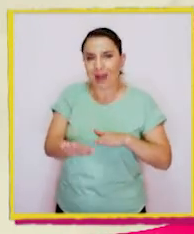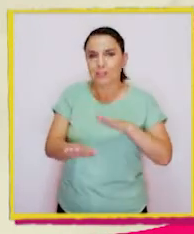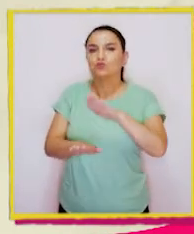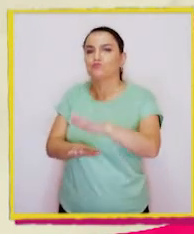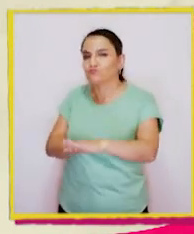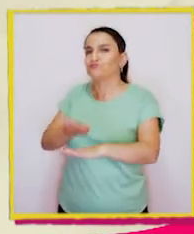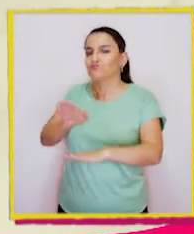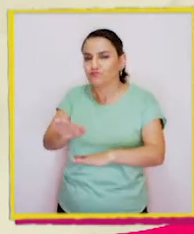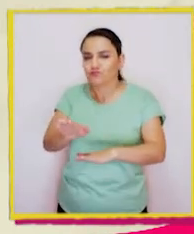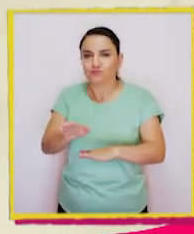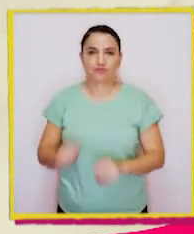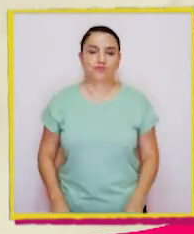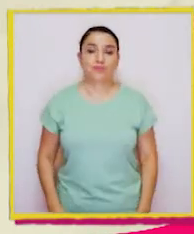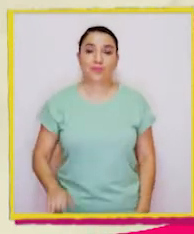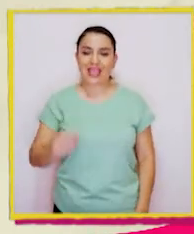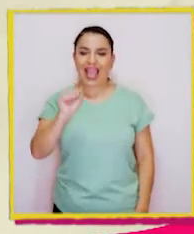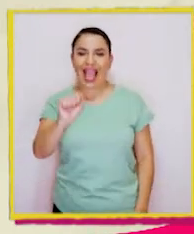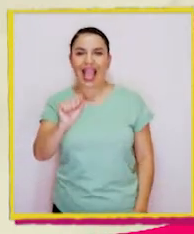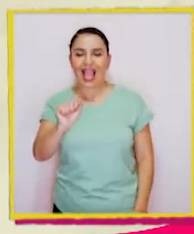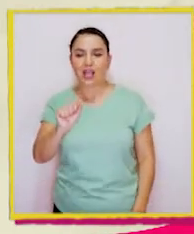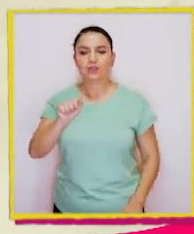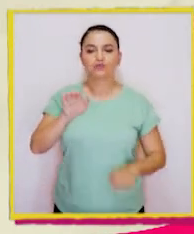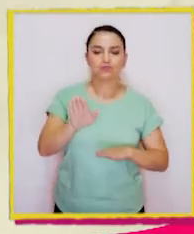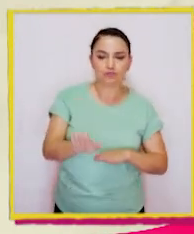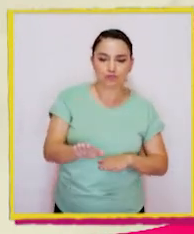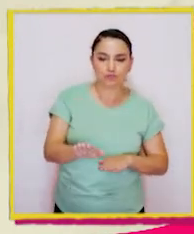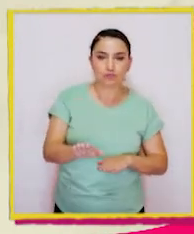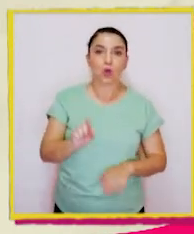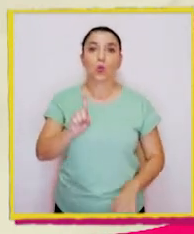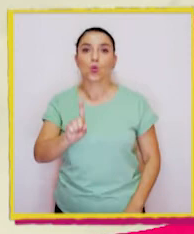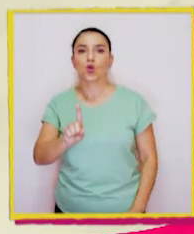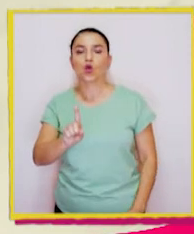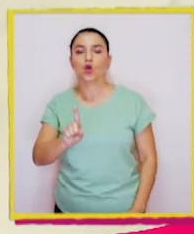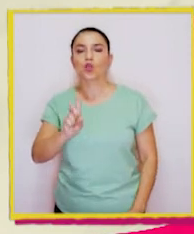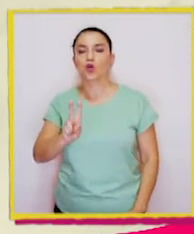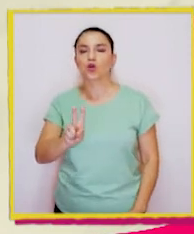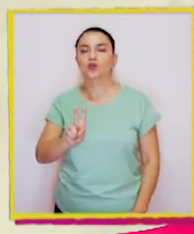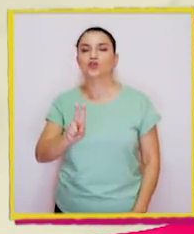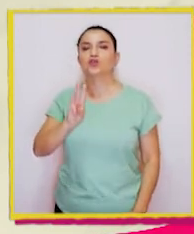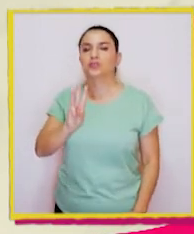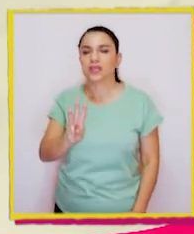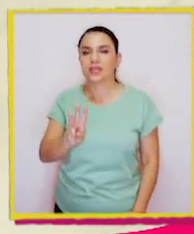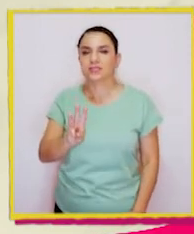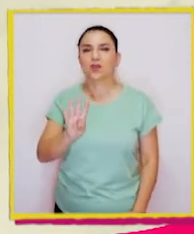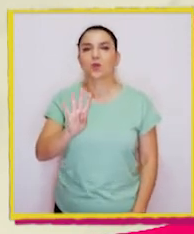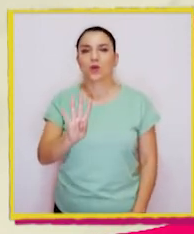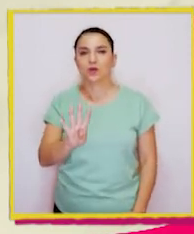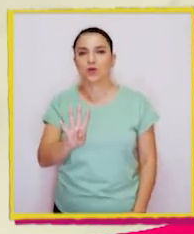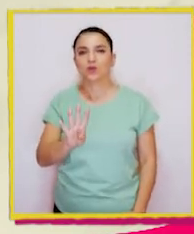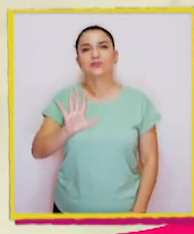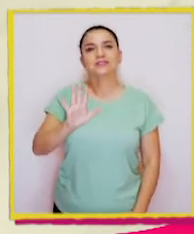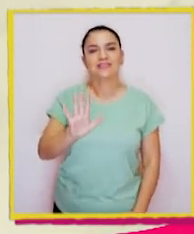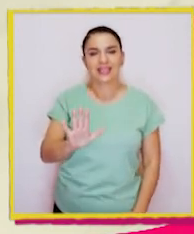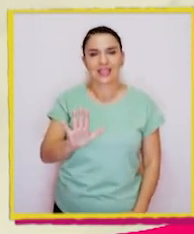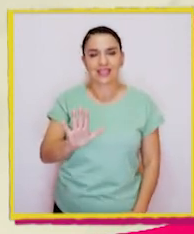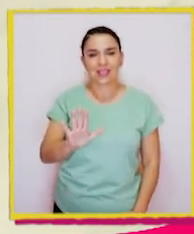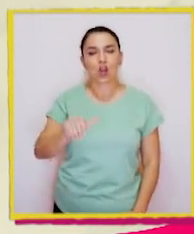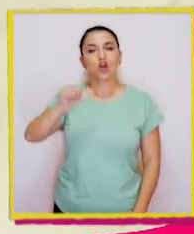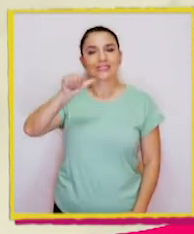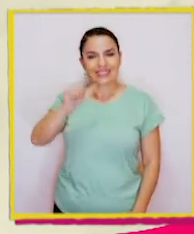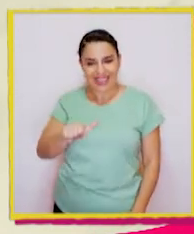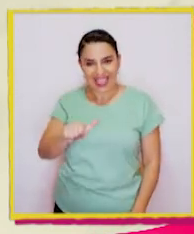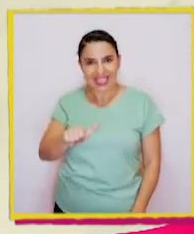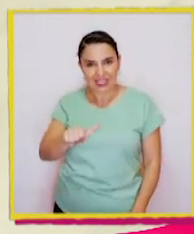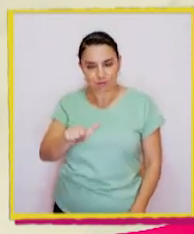pasos. El camino A mide 1, 2, 3, 4, 5